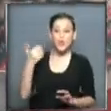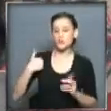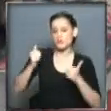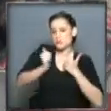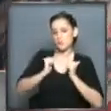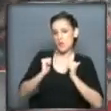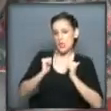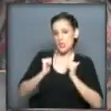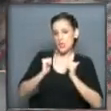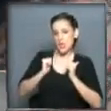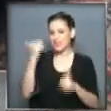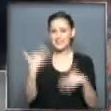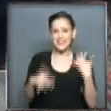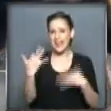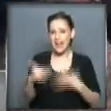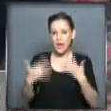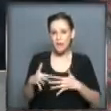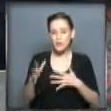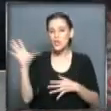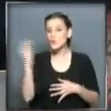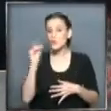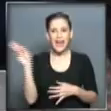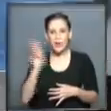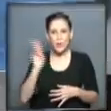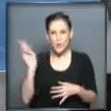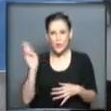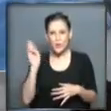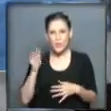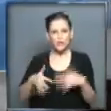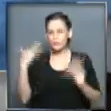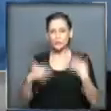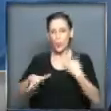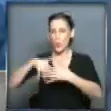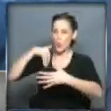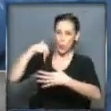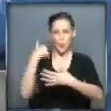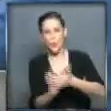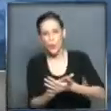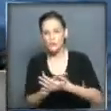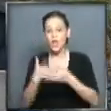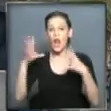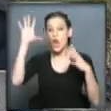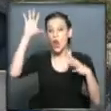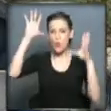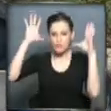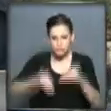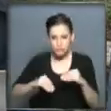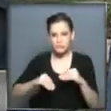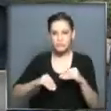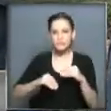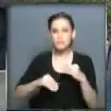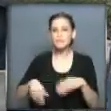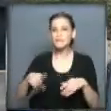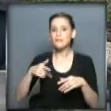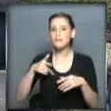sentada y de repente un impacto que nos fuimos todos hacia adelante. Se cortó la luz y una explosión como si fuera